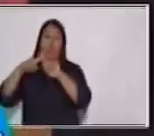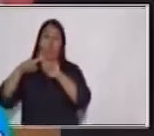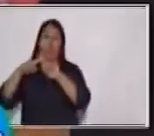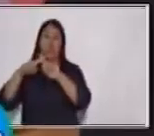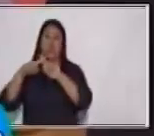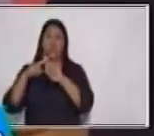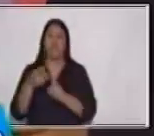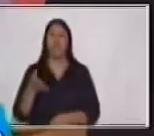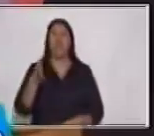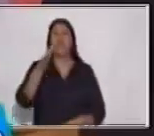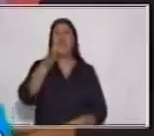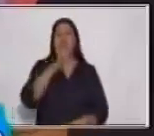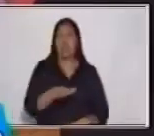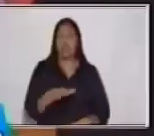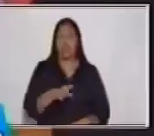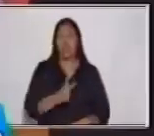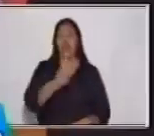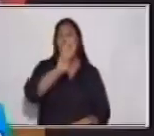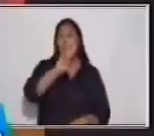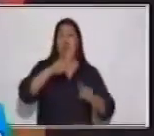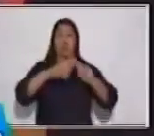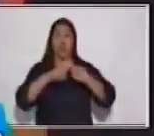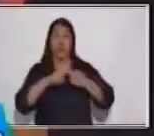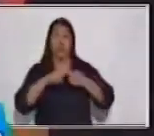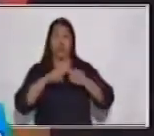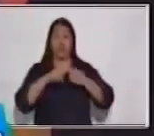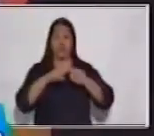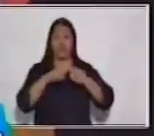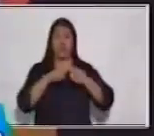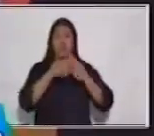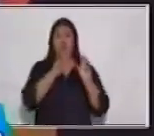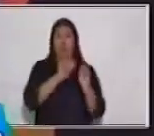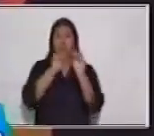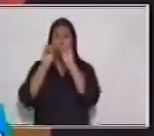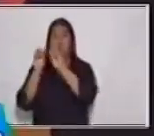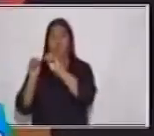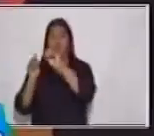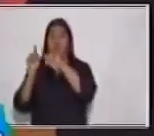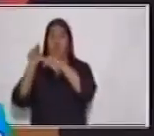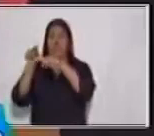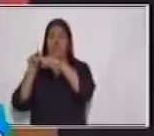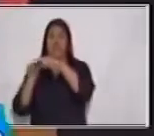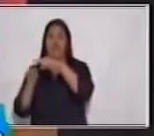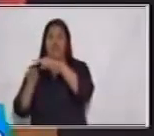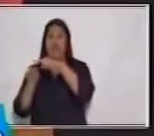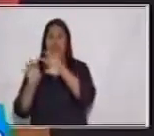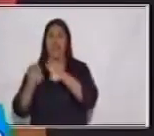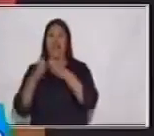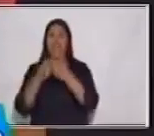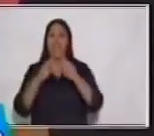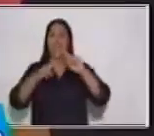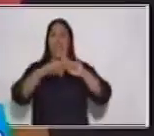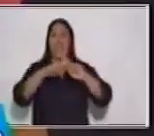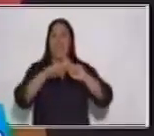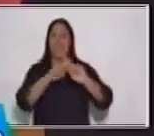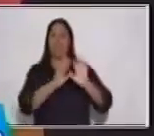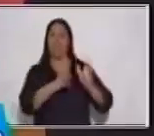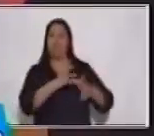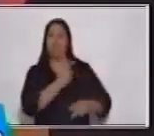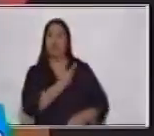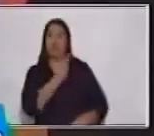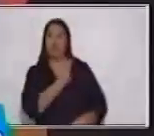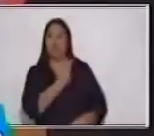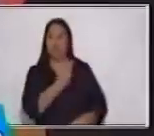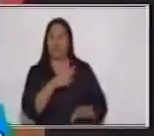Luego el 3 que está multiplicando pasa a dividir para dejar la X solita. Y como tiene un signo negativo,